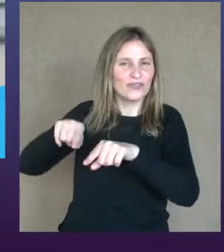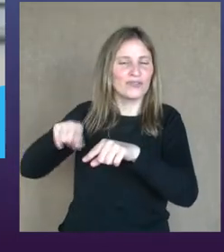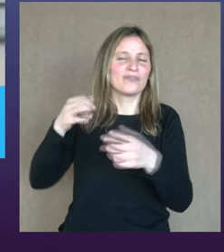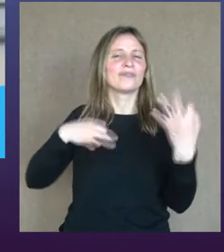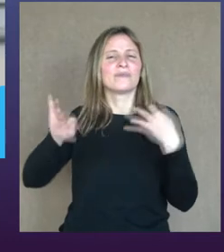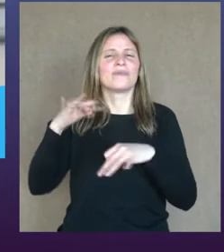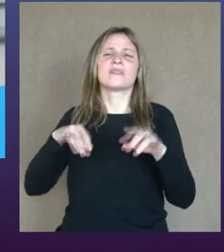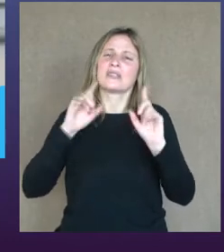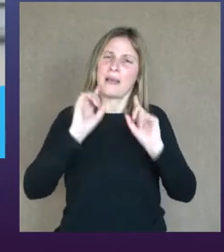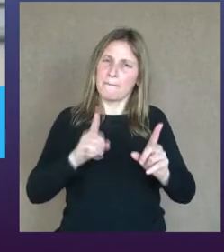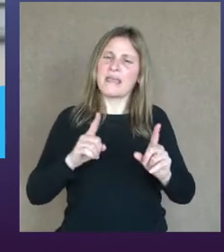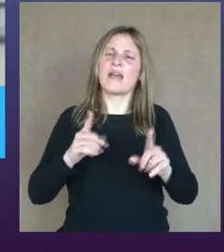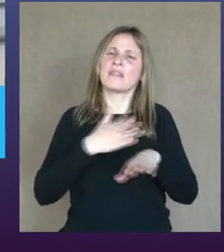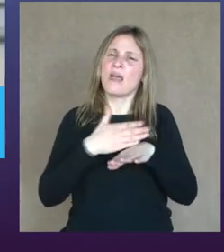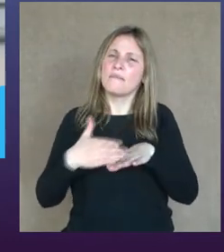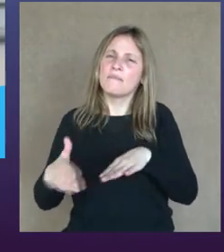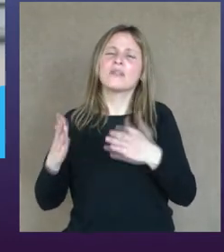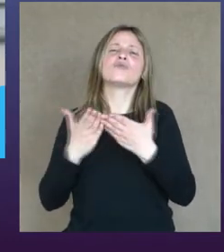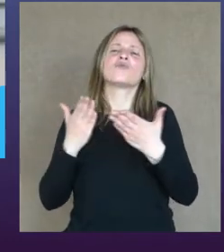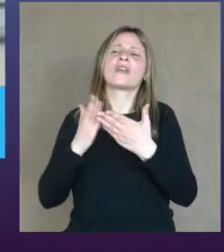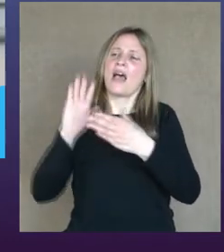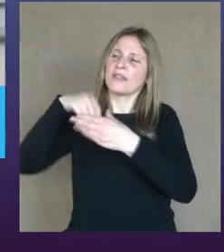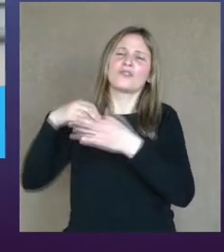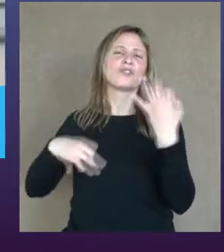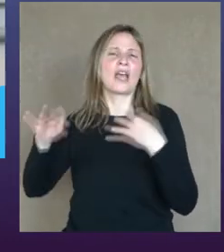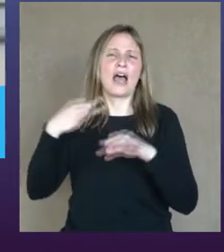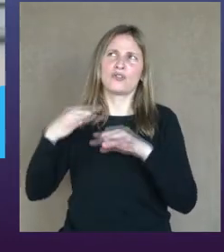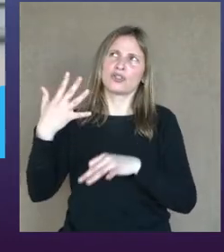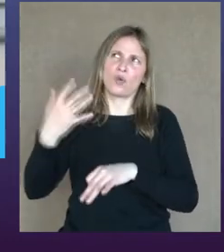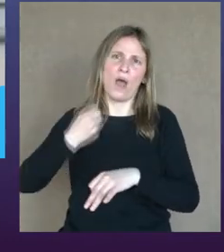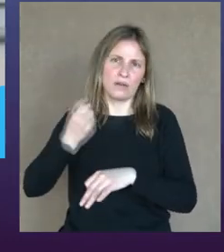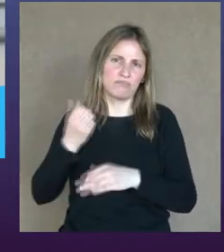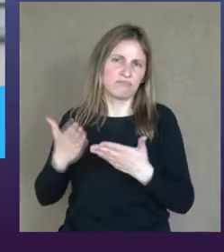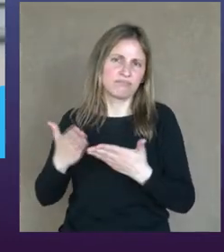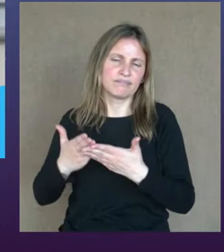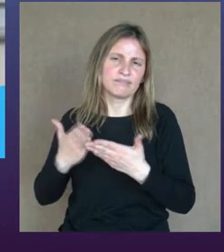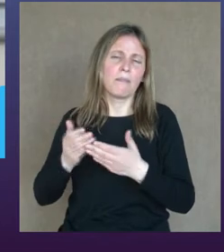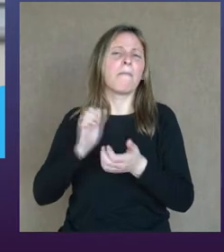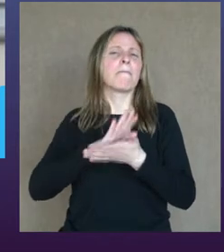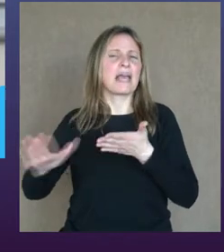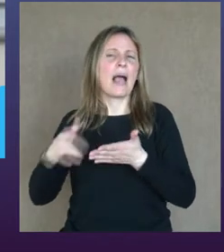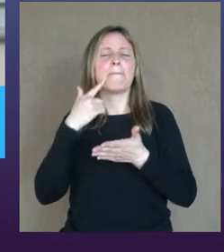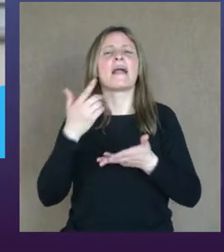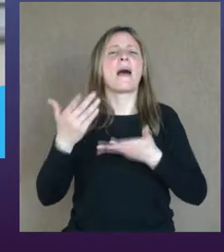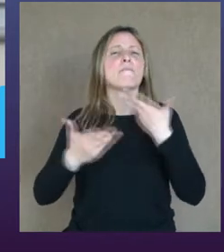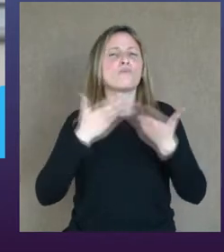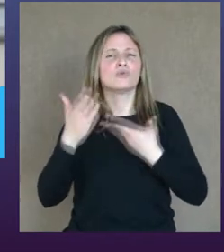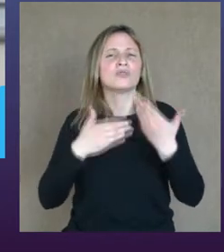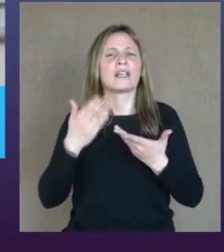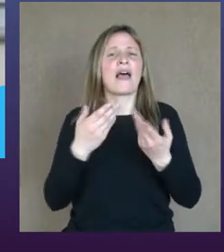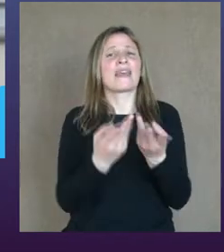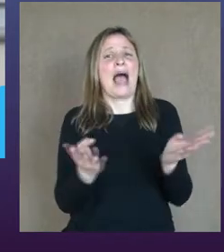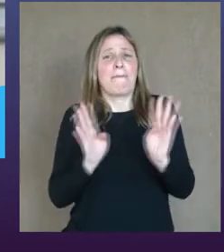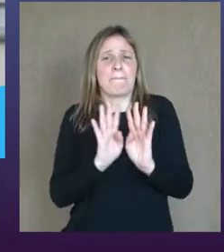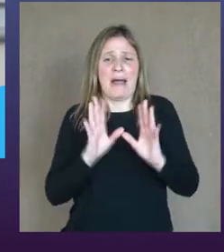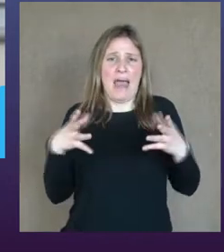después también tuve, durante todo el tiempo que estudié en el instituto, que fueron 5 años, tuve beca para hacer música de cámara, la Fundación Música de Cámara,